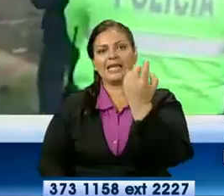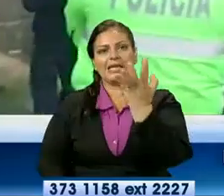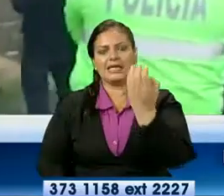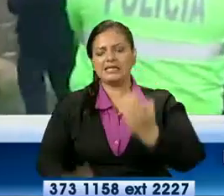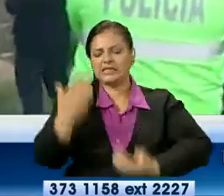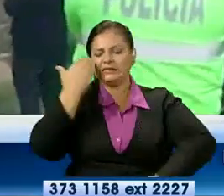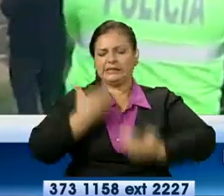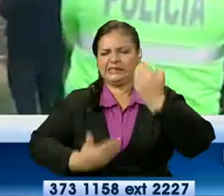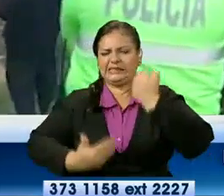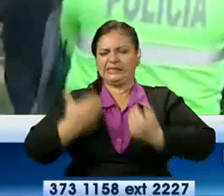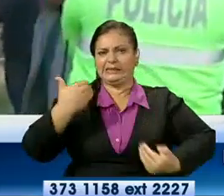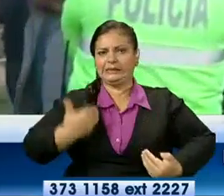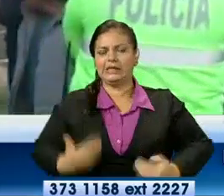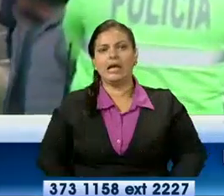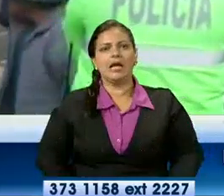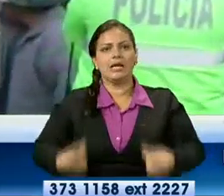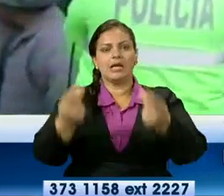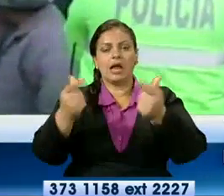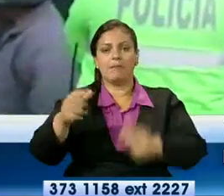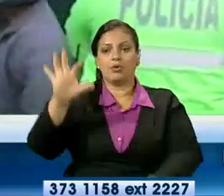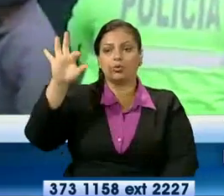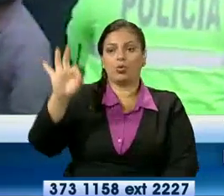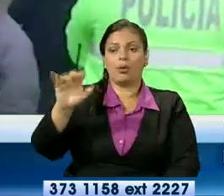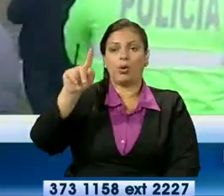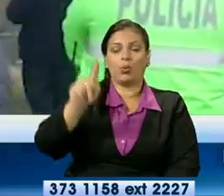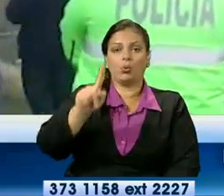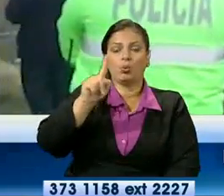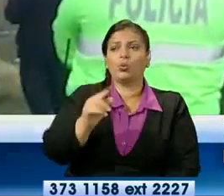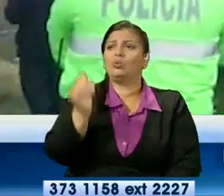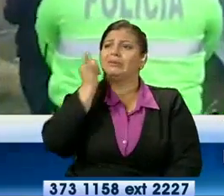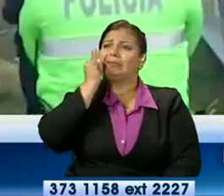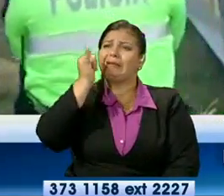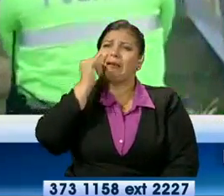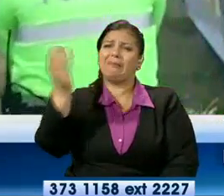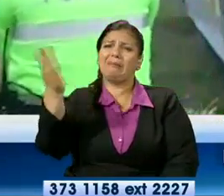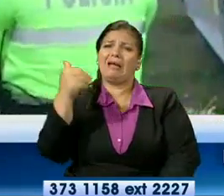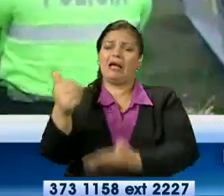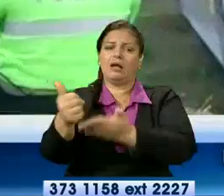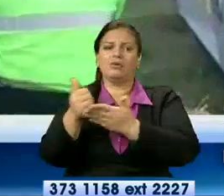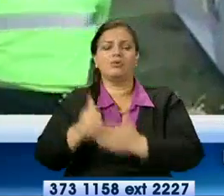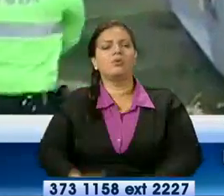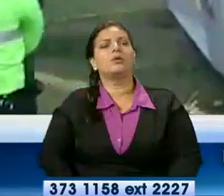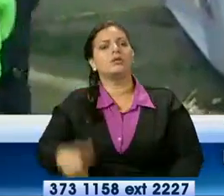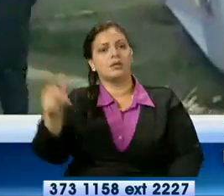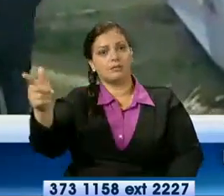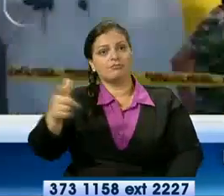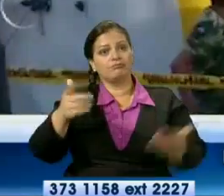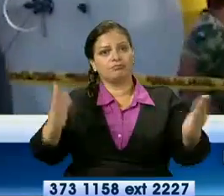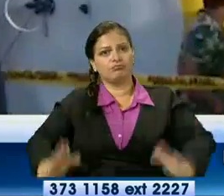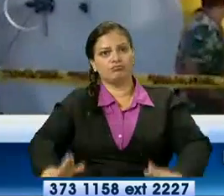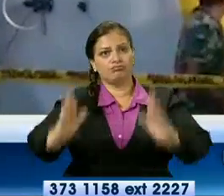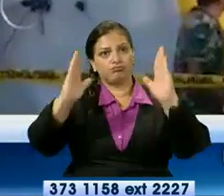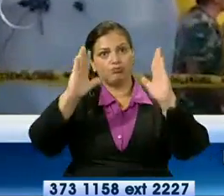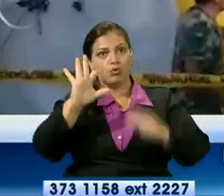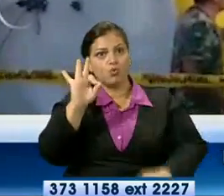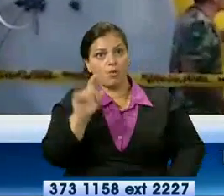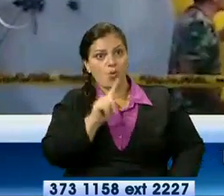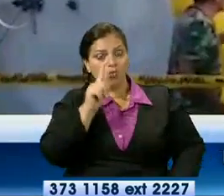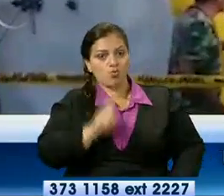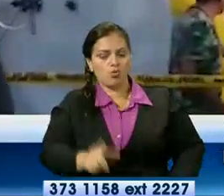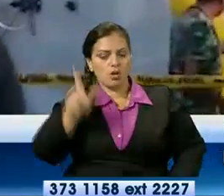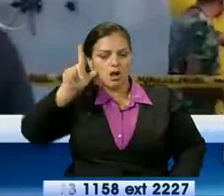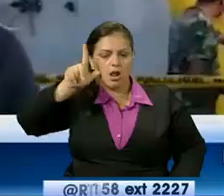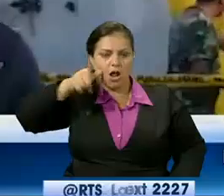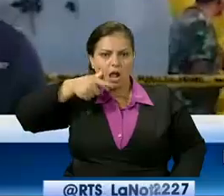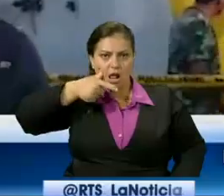del Ministerio de Salud rescataron a los heridos que fueron trasladados en varias ambulancias hacia las diferentes casas asistenciales.